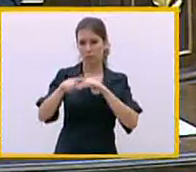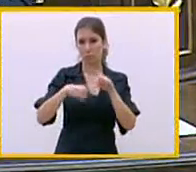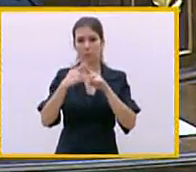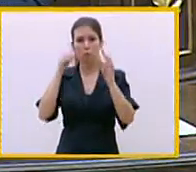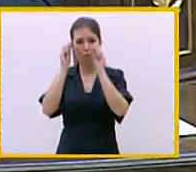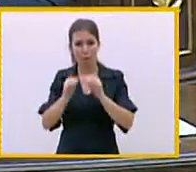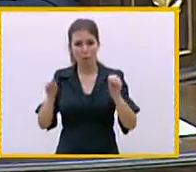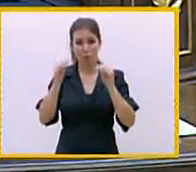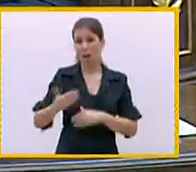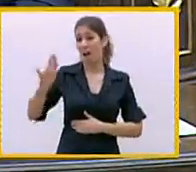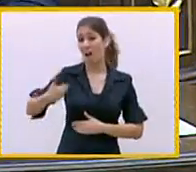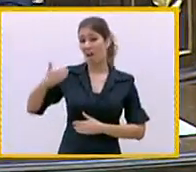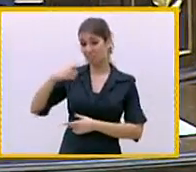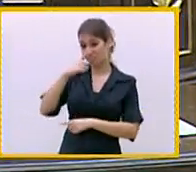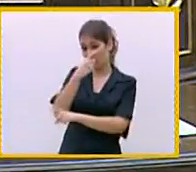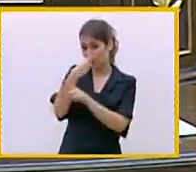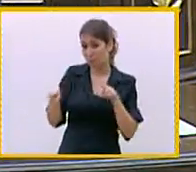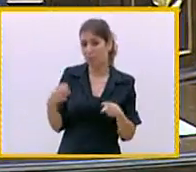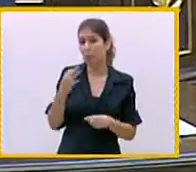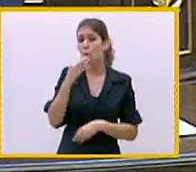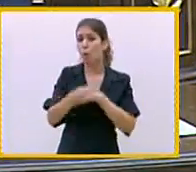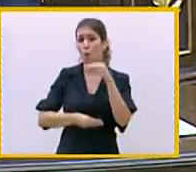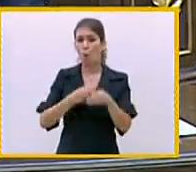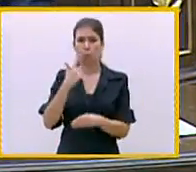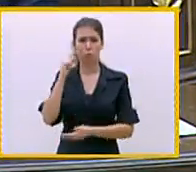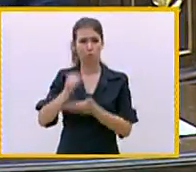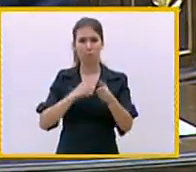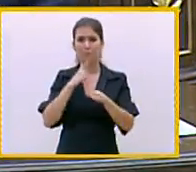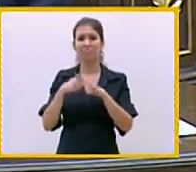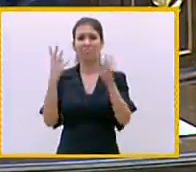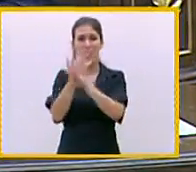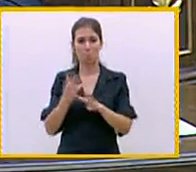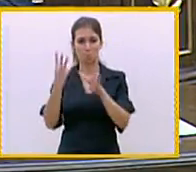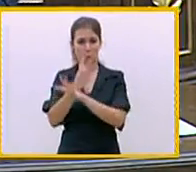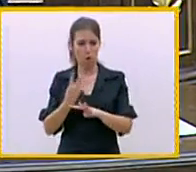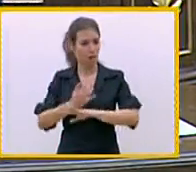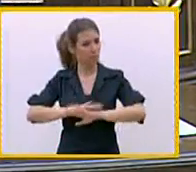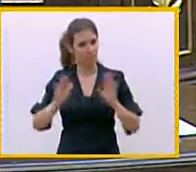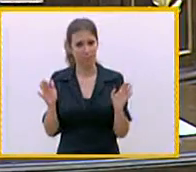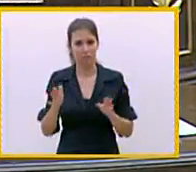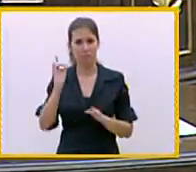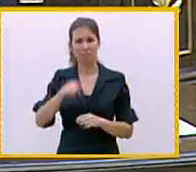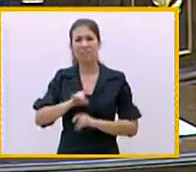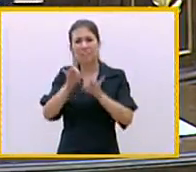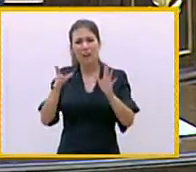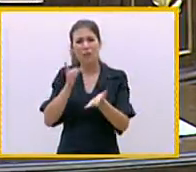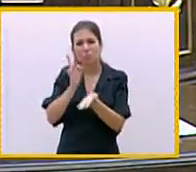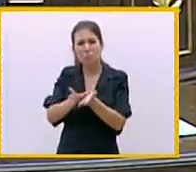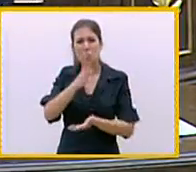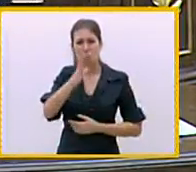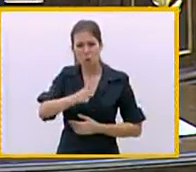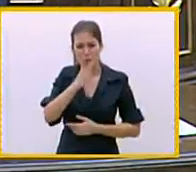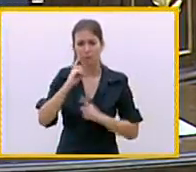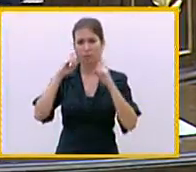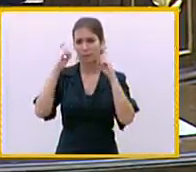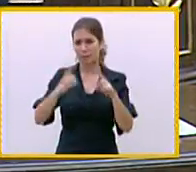el uso indiscriminado de la contratación temporal. Esclarecer las causas de despido. Multiplicar las posibilidades de